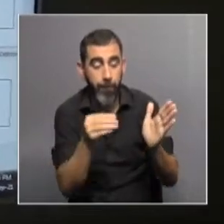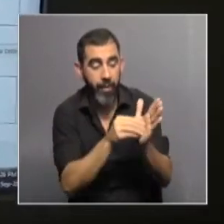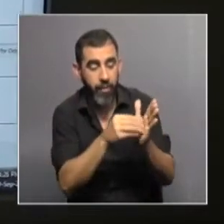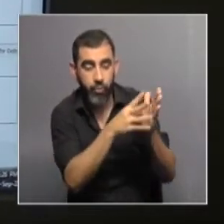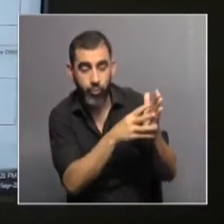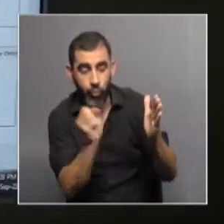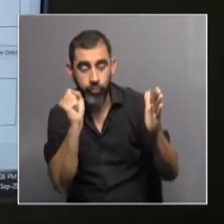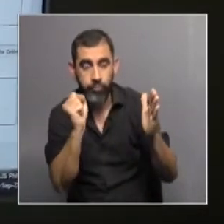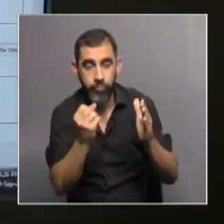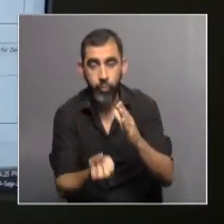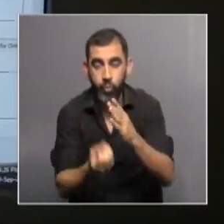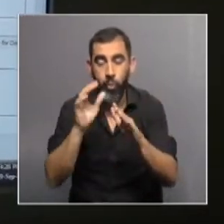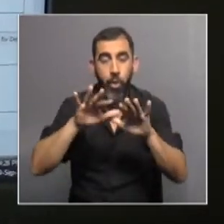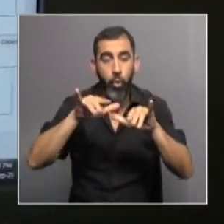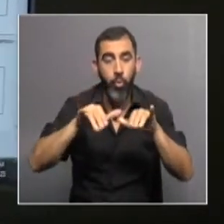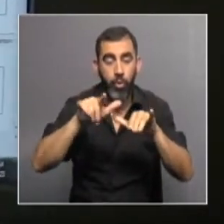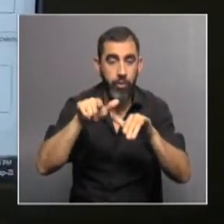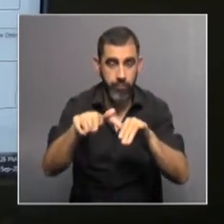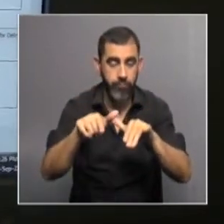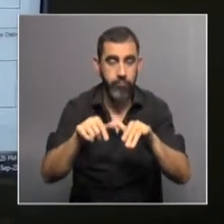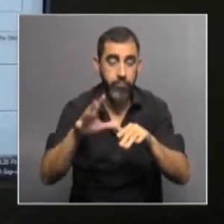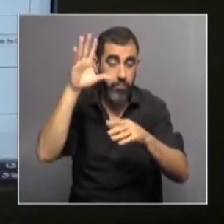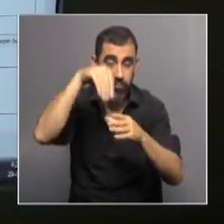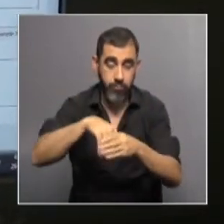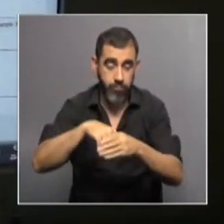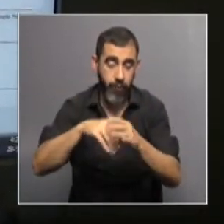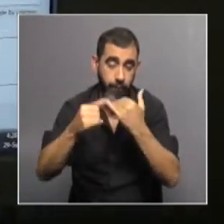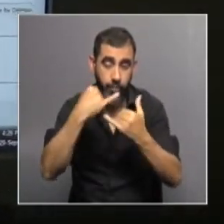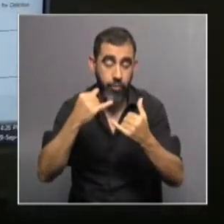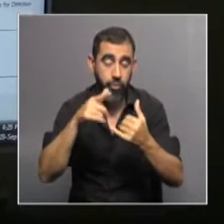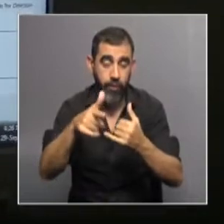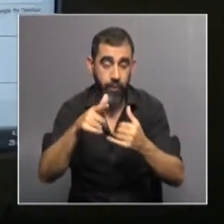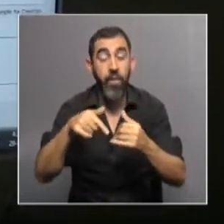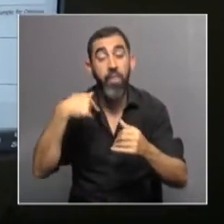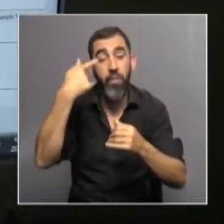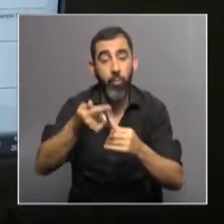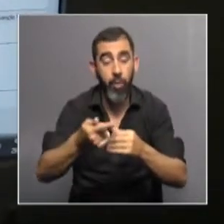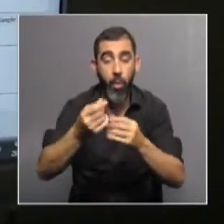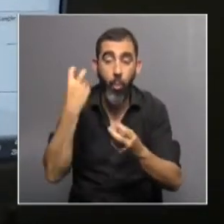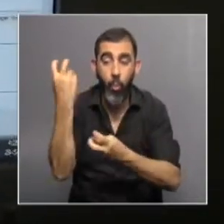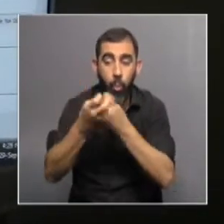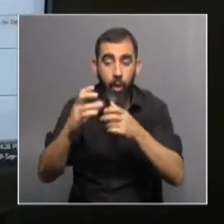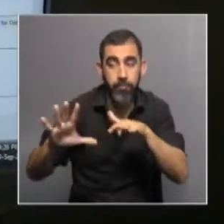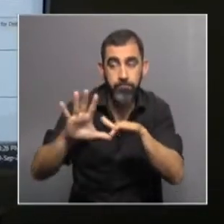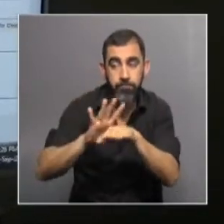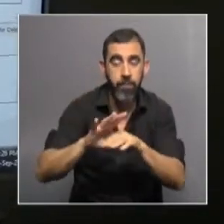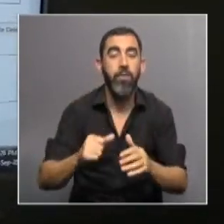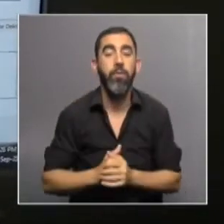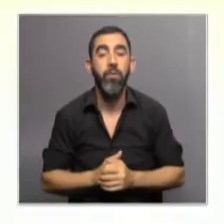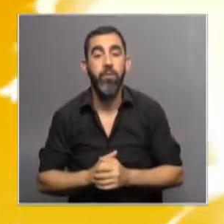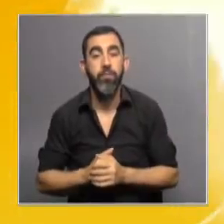se va a cargar en el software CODIS para formar parte de la base de datos criminal y posteriormente hacer la búsqueda de confrontaciones